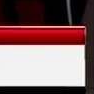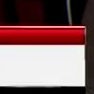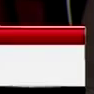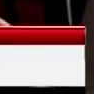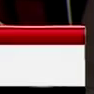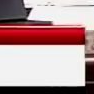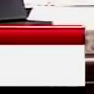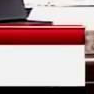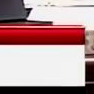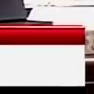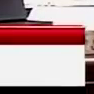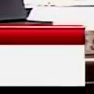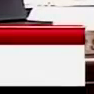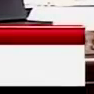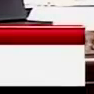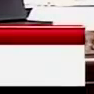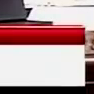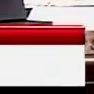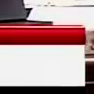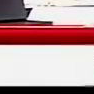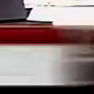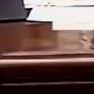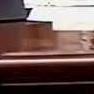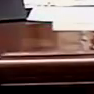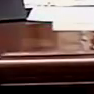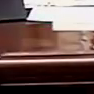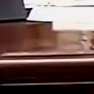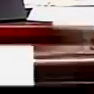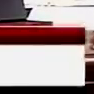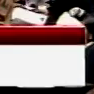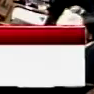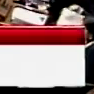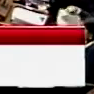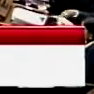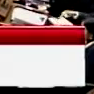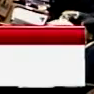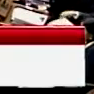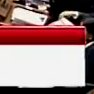gracias. Gracias, congresista. Tiene la palabra el congresista Rolando Reati.